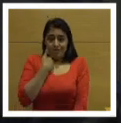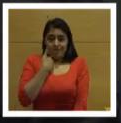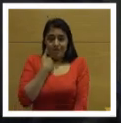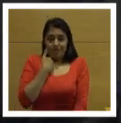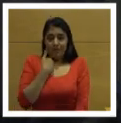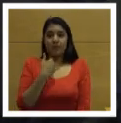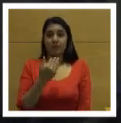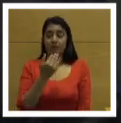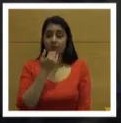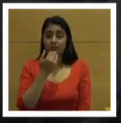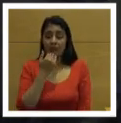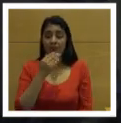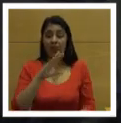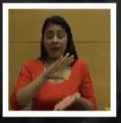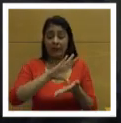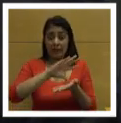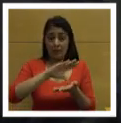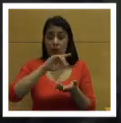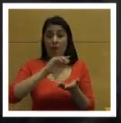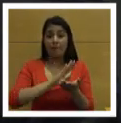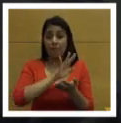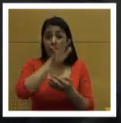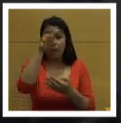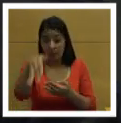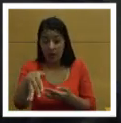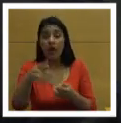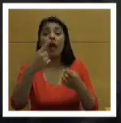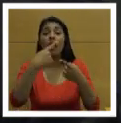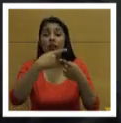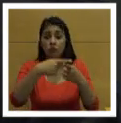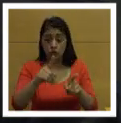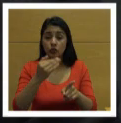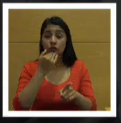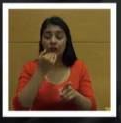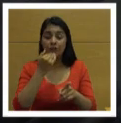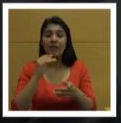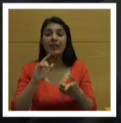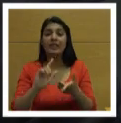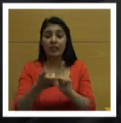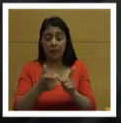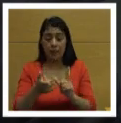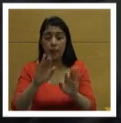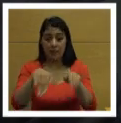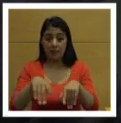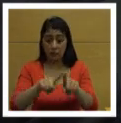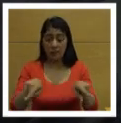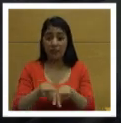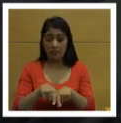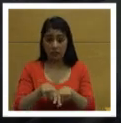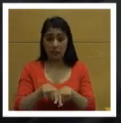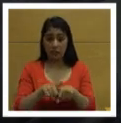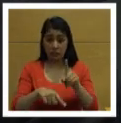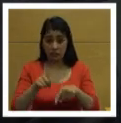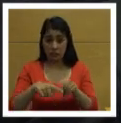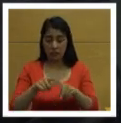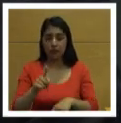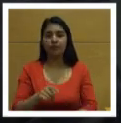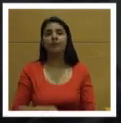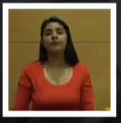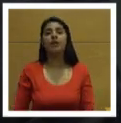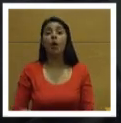la migración y el desplazamiento interno, la pobreza, el